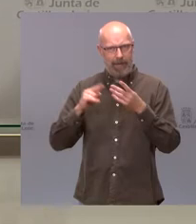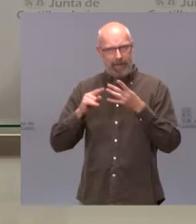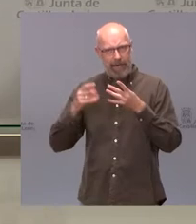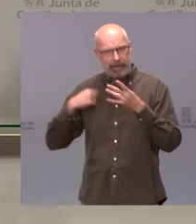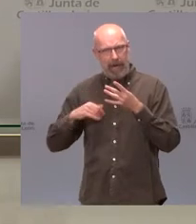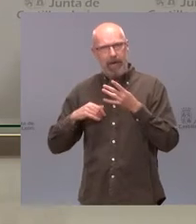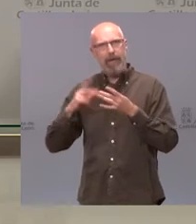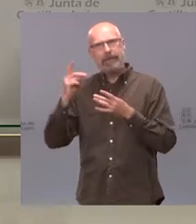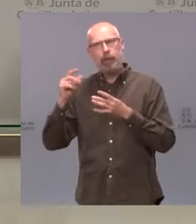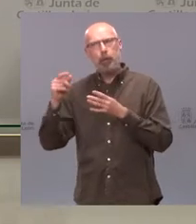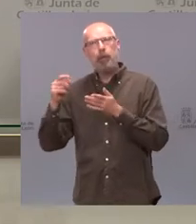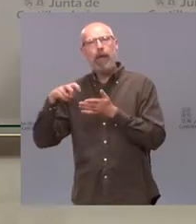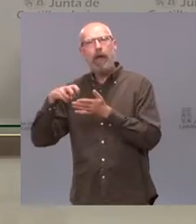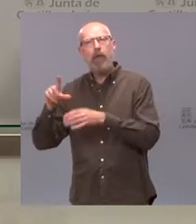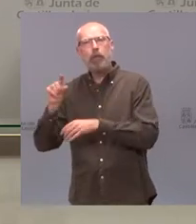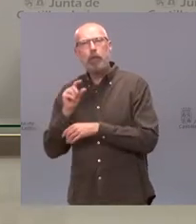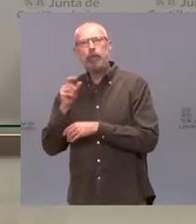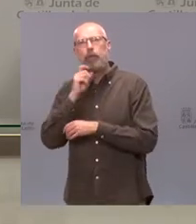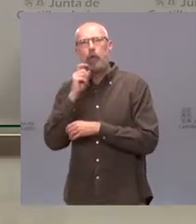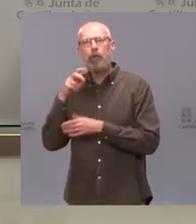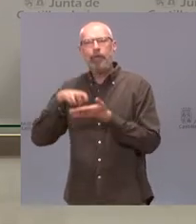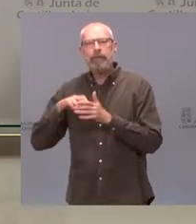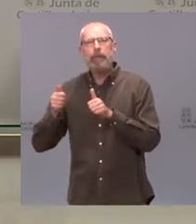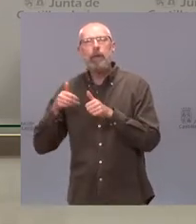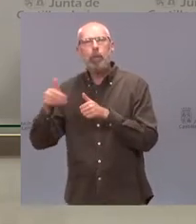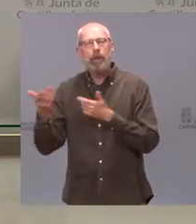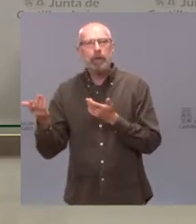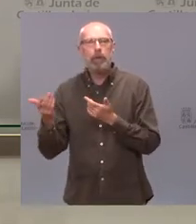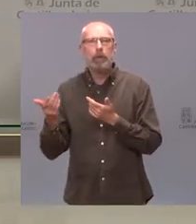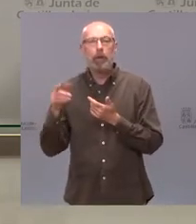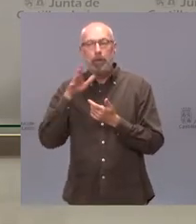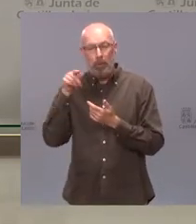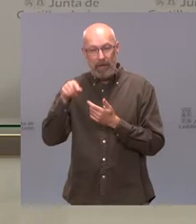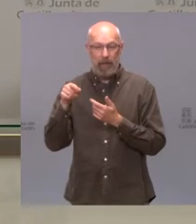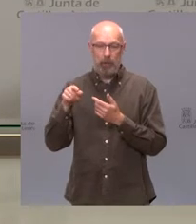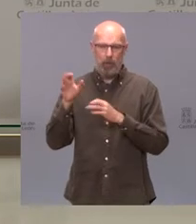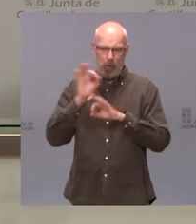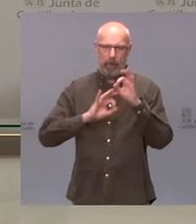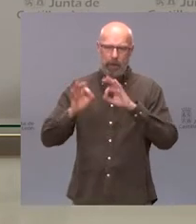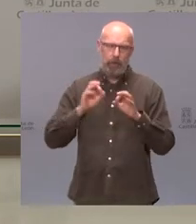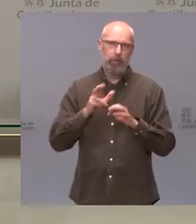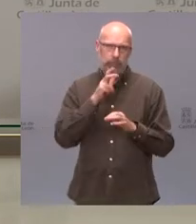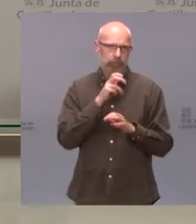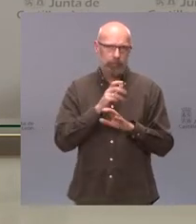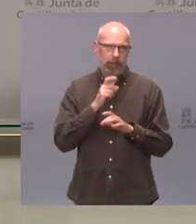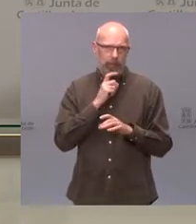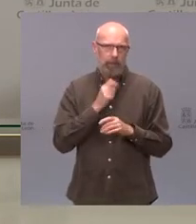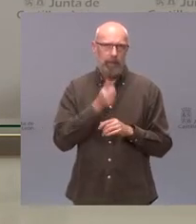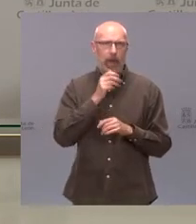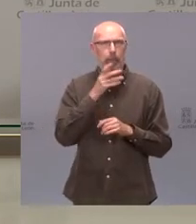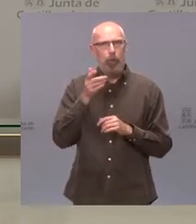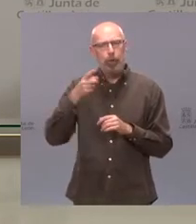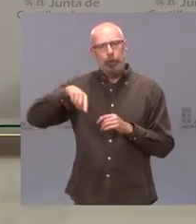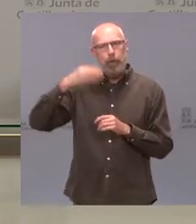esto dificulte mucho la organización, porque me imagino que tendrán unas dosis previstas de Pfizer, de Astra, y claro, al no